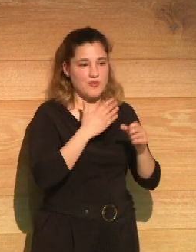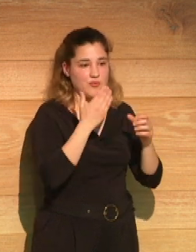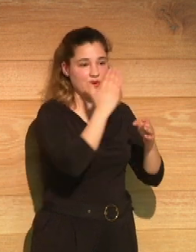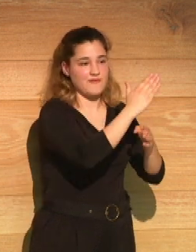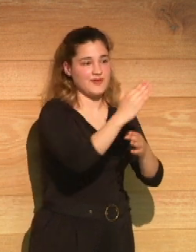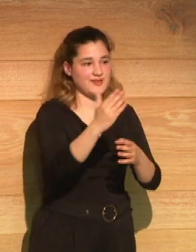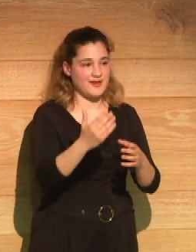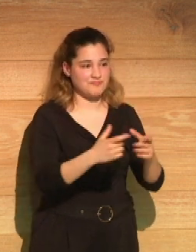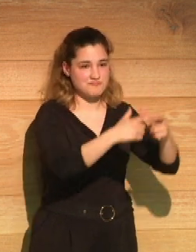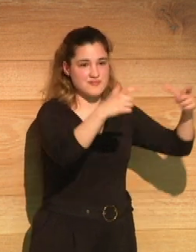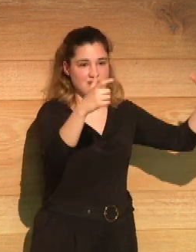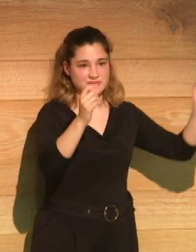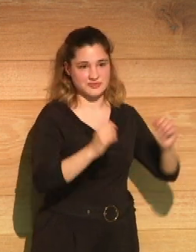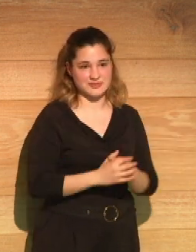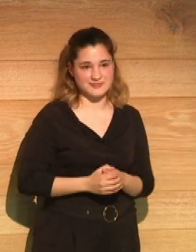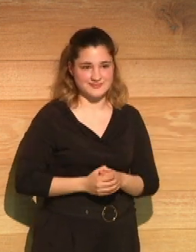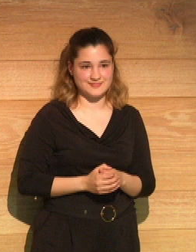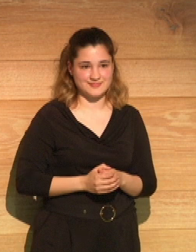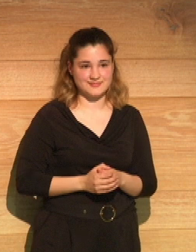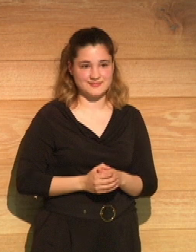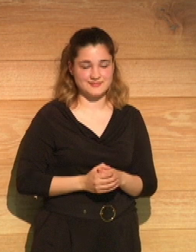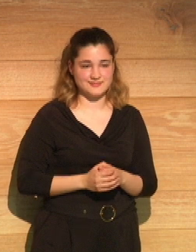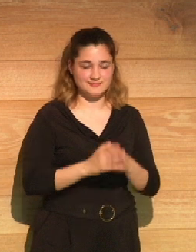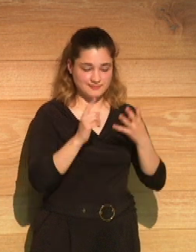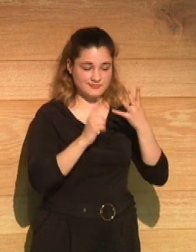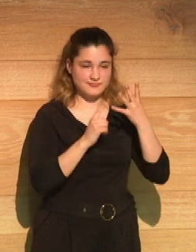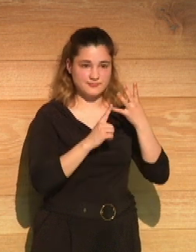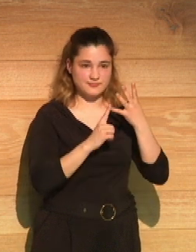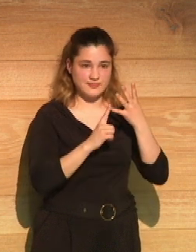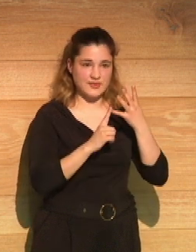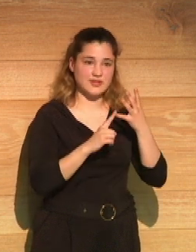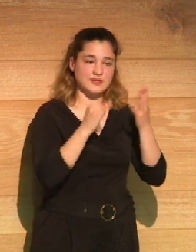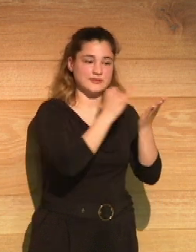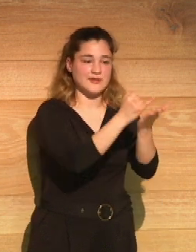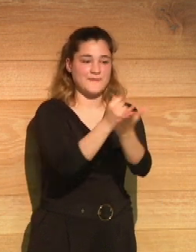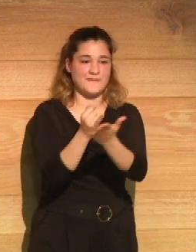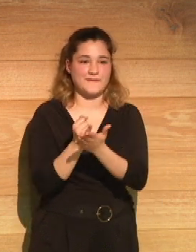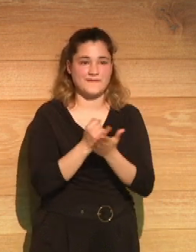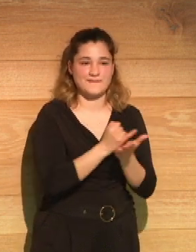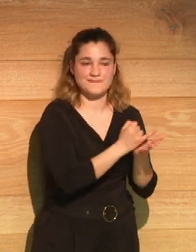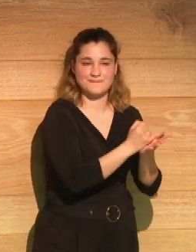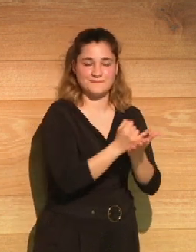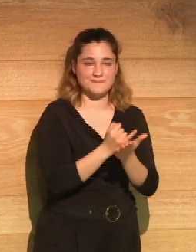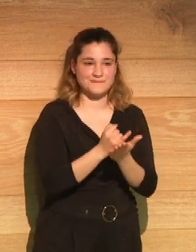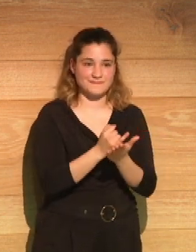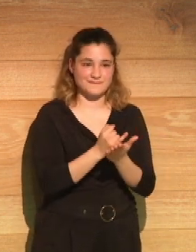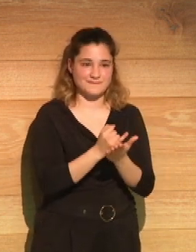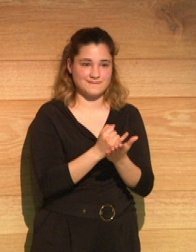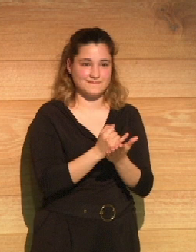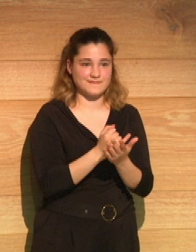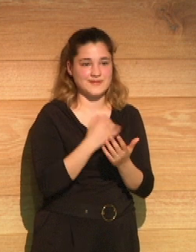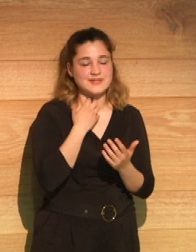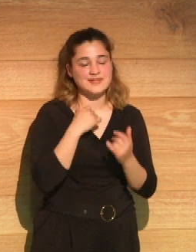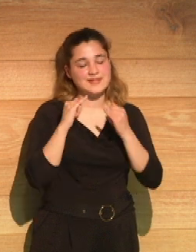El último punto que les quiero dejar es experimentar. Y algo que nos dejan las